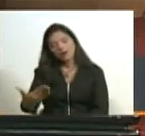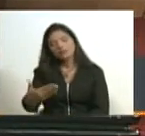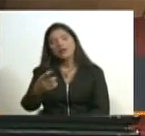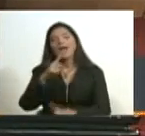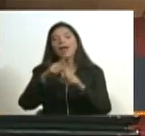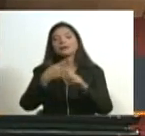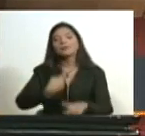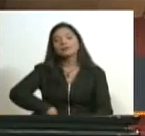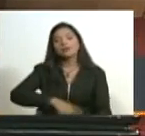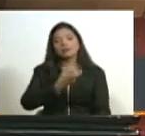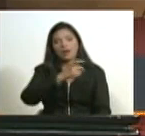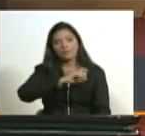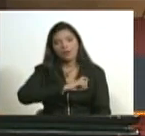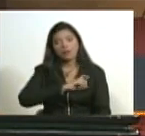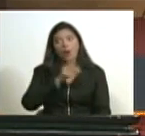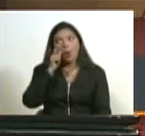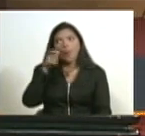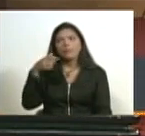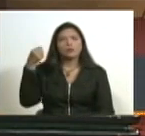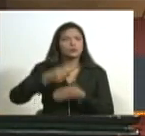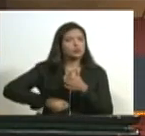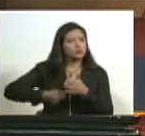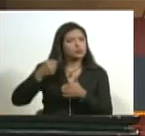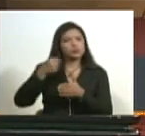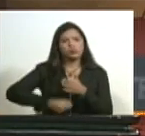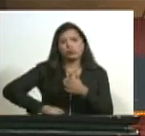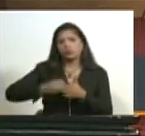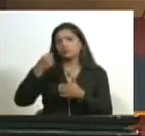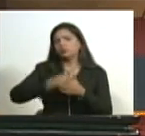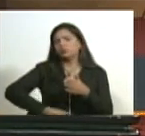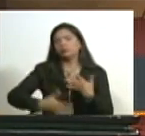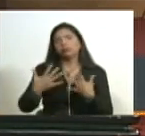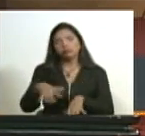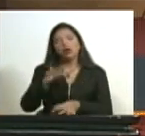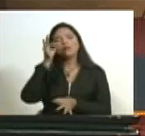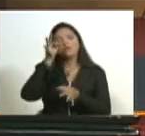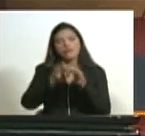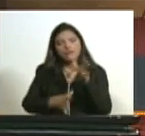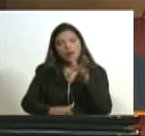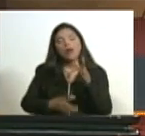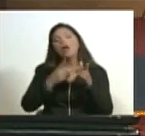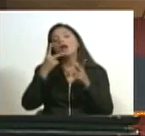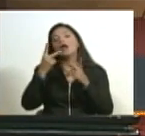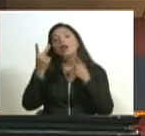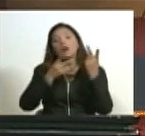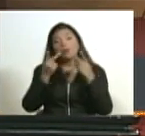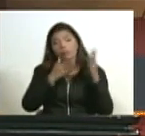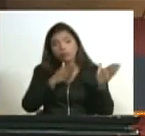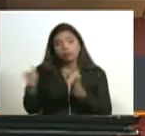España. Hombre perseverante, que tiene fe en la política.